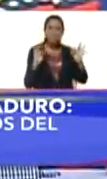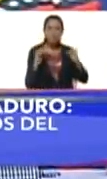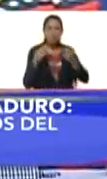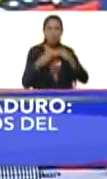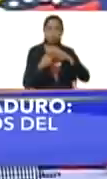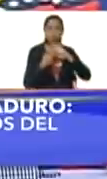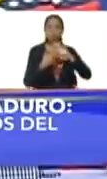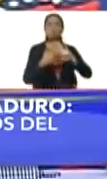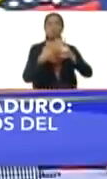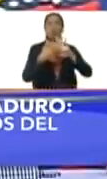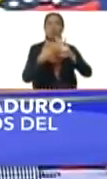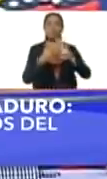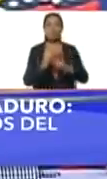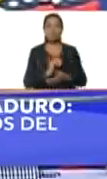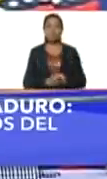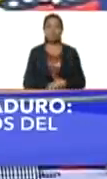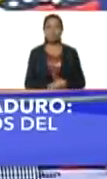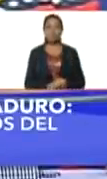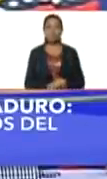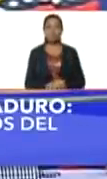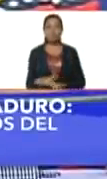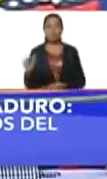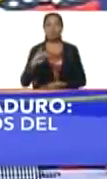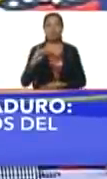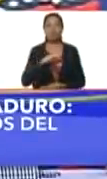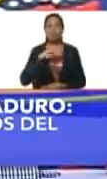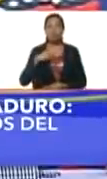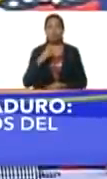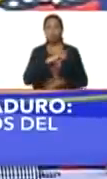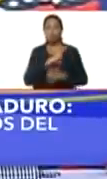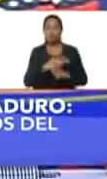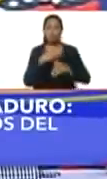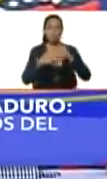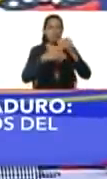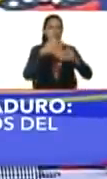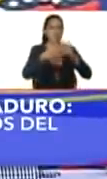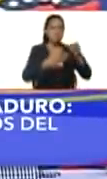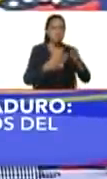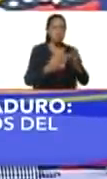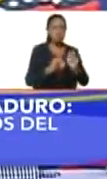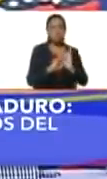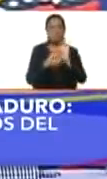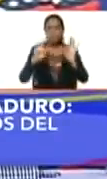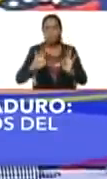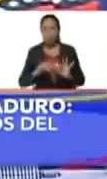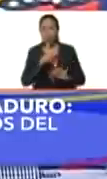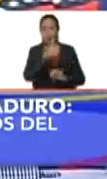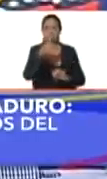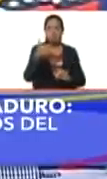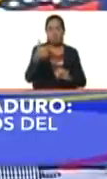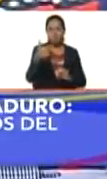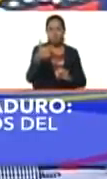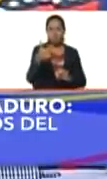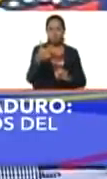expresiones donde nosotros debemos ir fortaleciendo cada una de